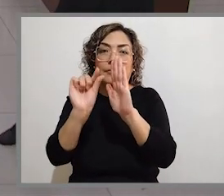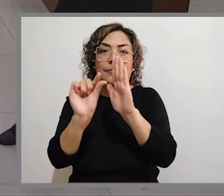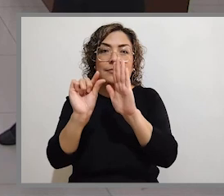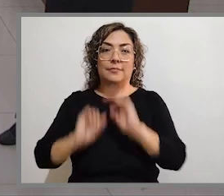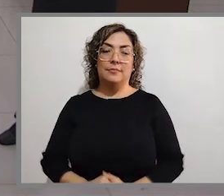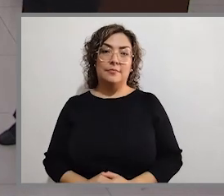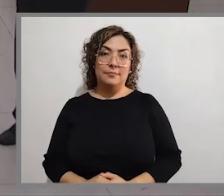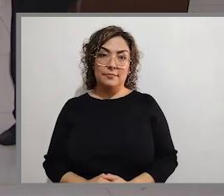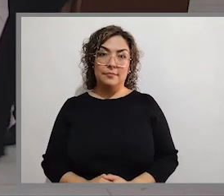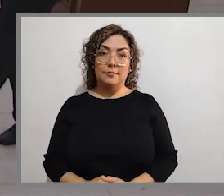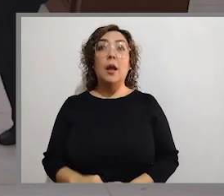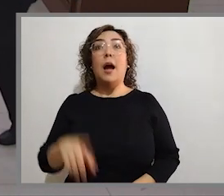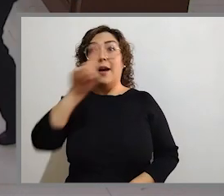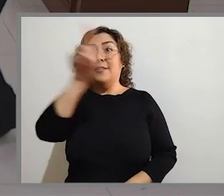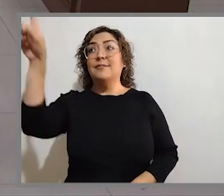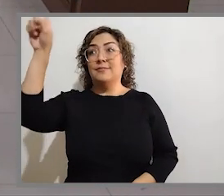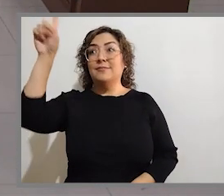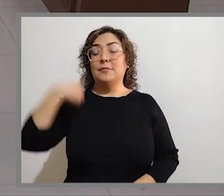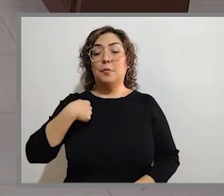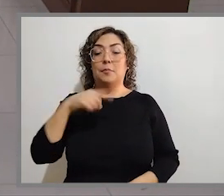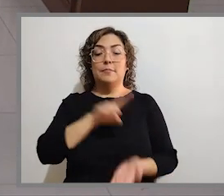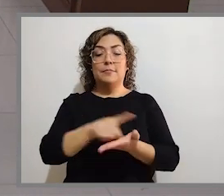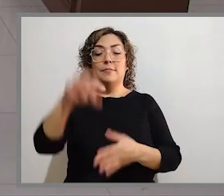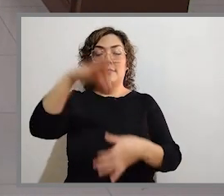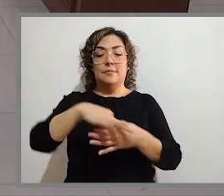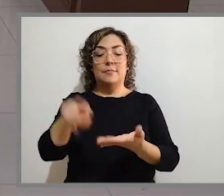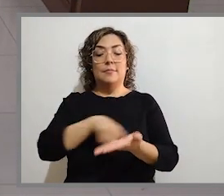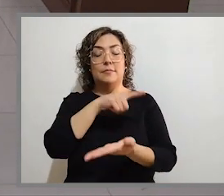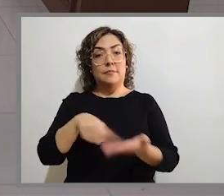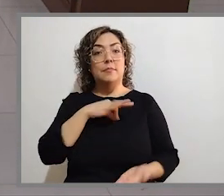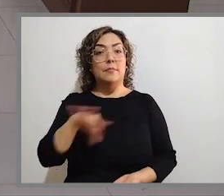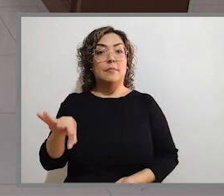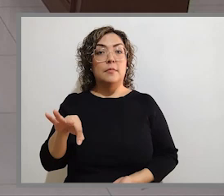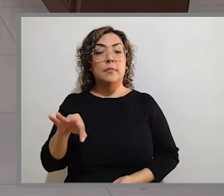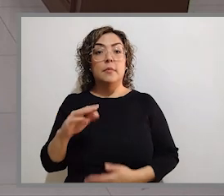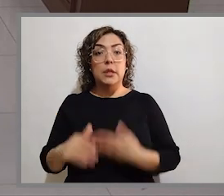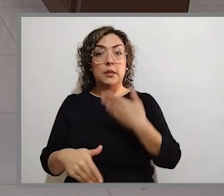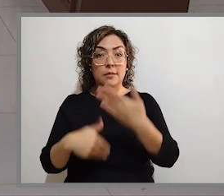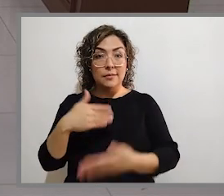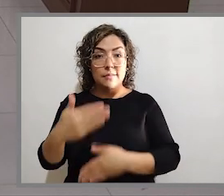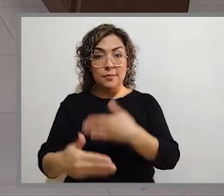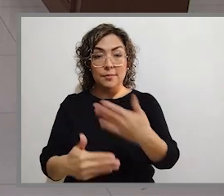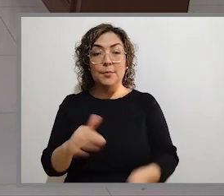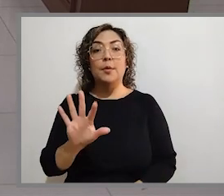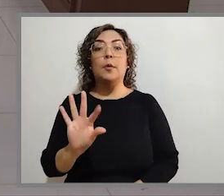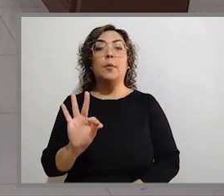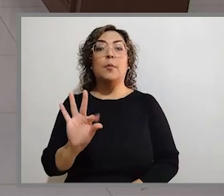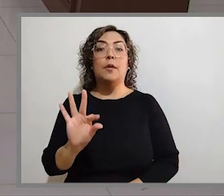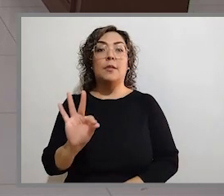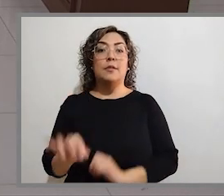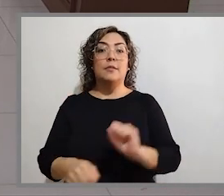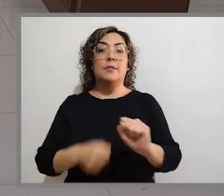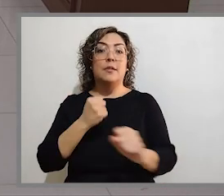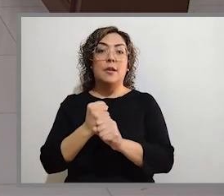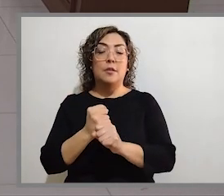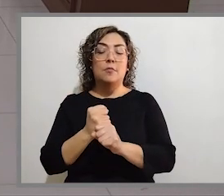voto, pasaron por lo menos 40 años antes de que las mujeres realmente llegaran en números un poquito más